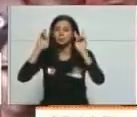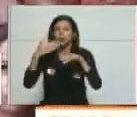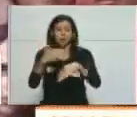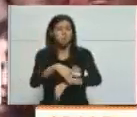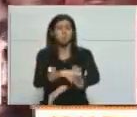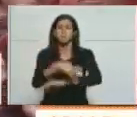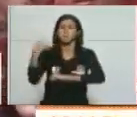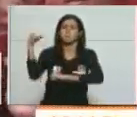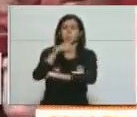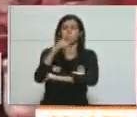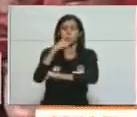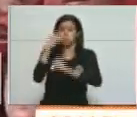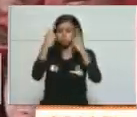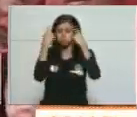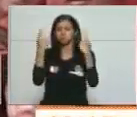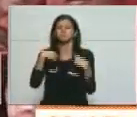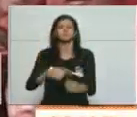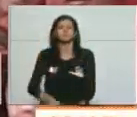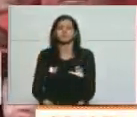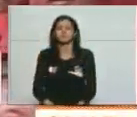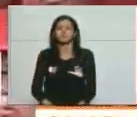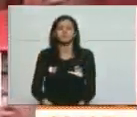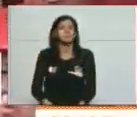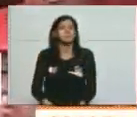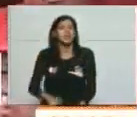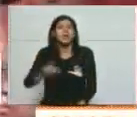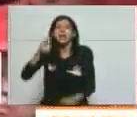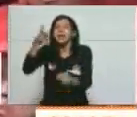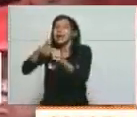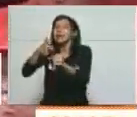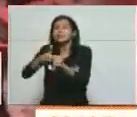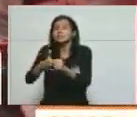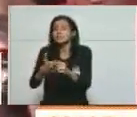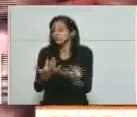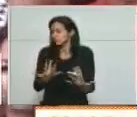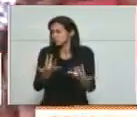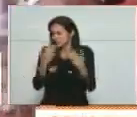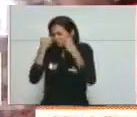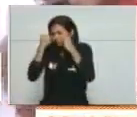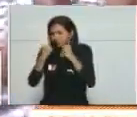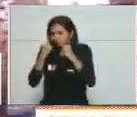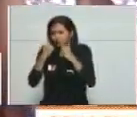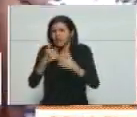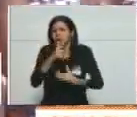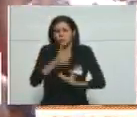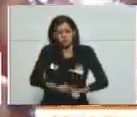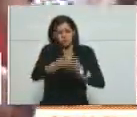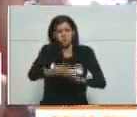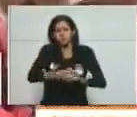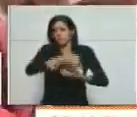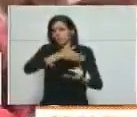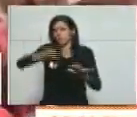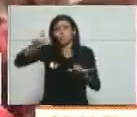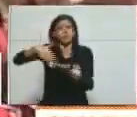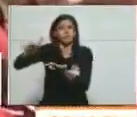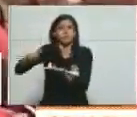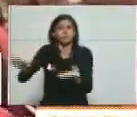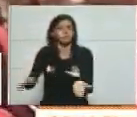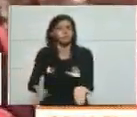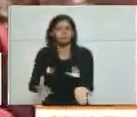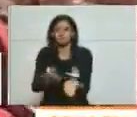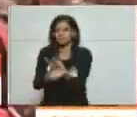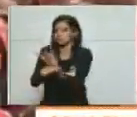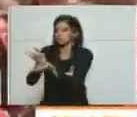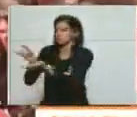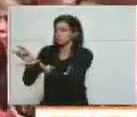no. Gas lacrimógeno. La ballena. El rinoceronte. ¿Eh? Y esos instrumentos que son